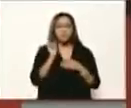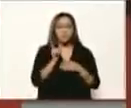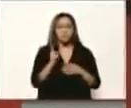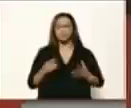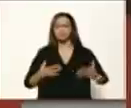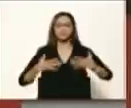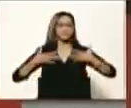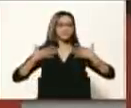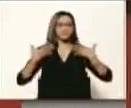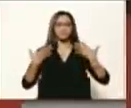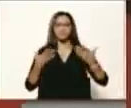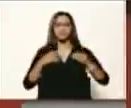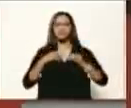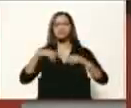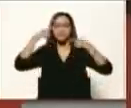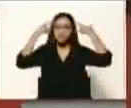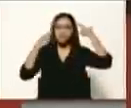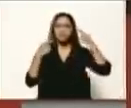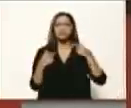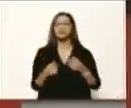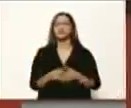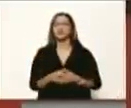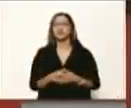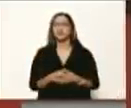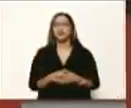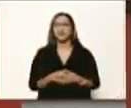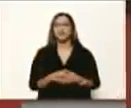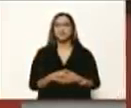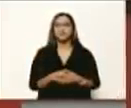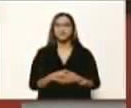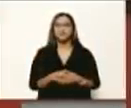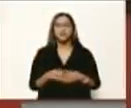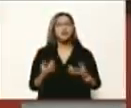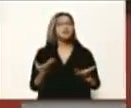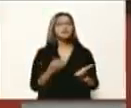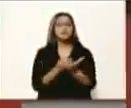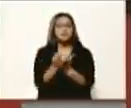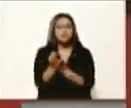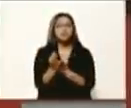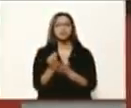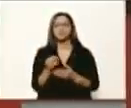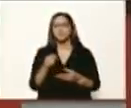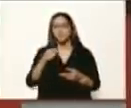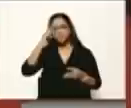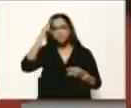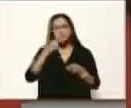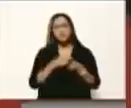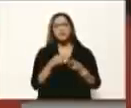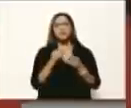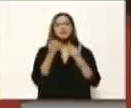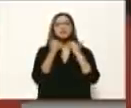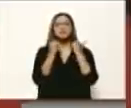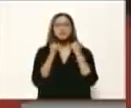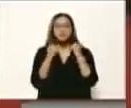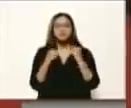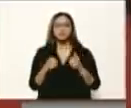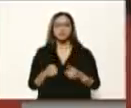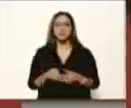espíritu chavista. Y el espíritu chavista es el de honestidad, el de lealtad, en homenaje a Aristóbulo, hacer una campaña de